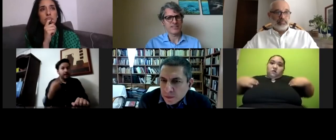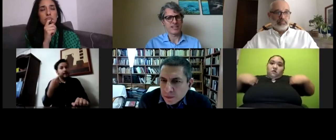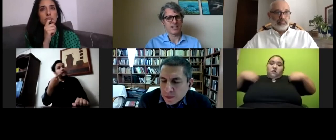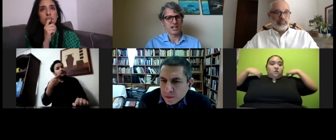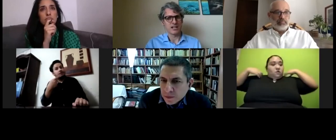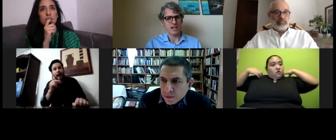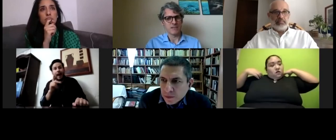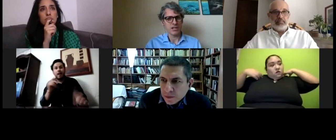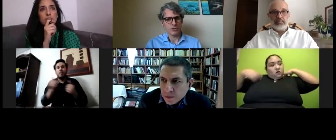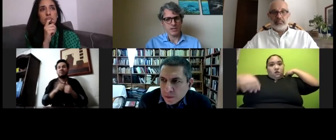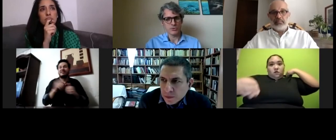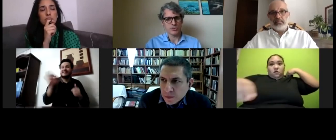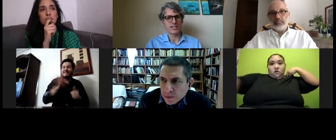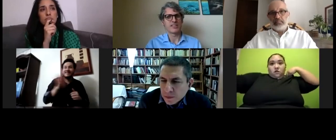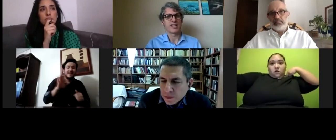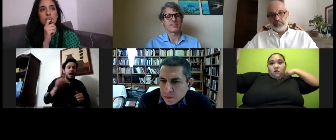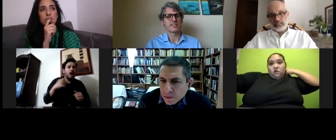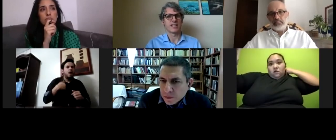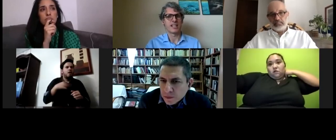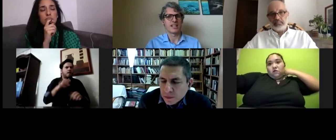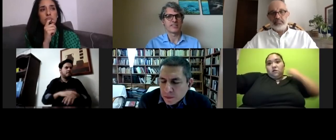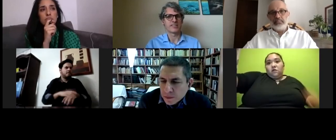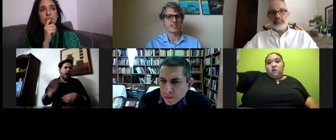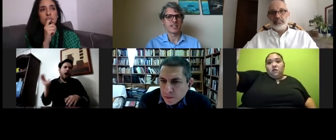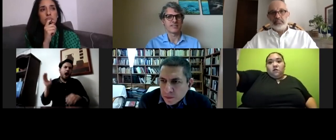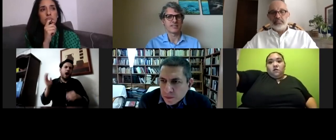yendo más al micro y muchas